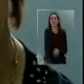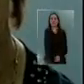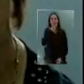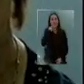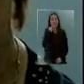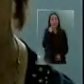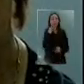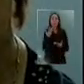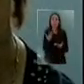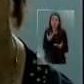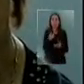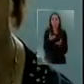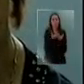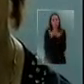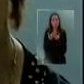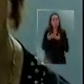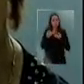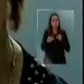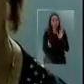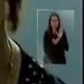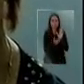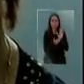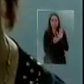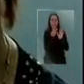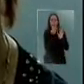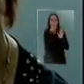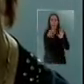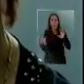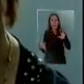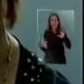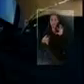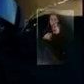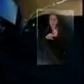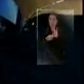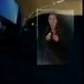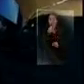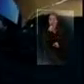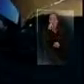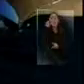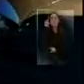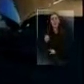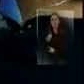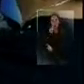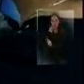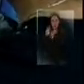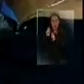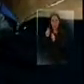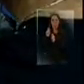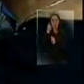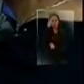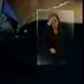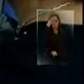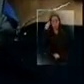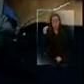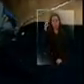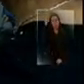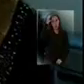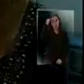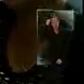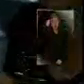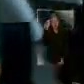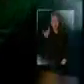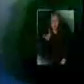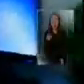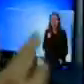cuando, puesto que hay estudios bien consistentes que relacionan ese tipo de dieta con menor riesgo de un deterioro cognitivo en el